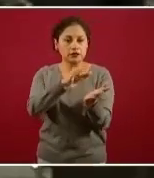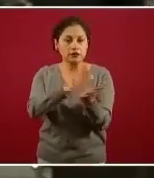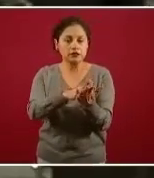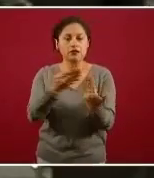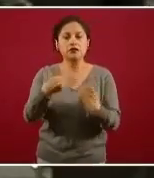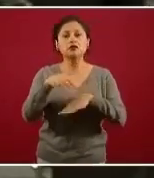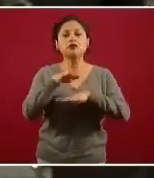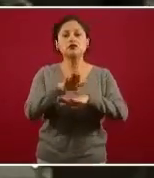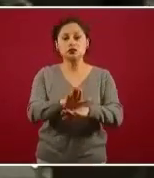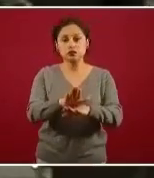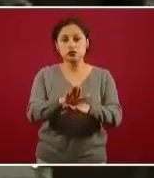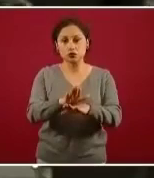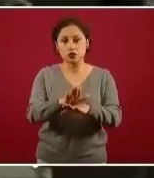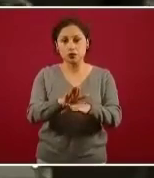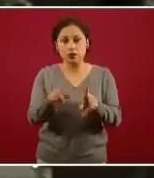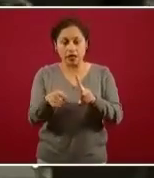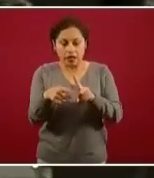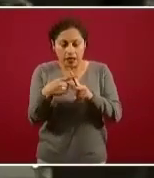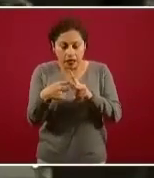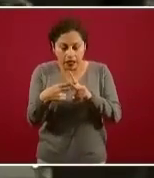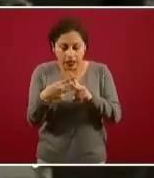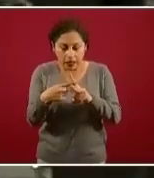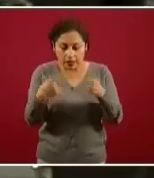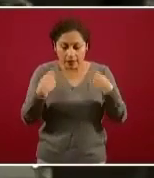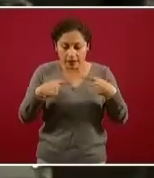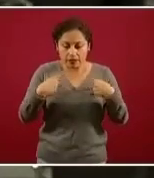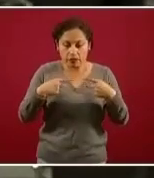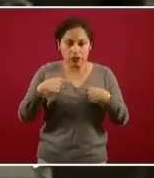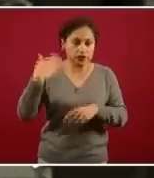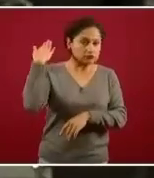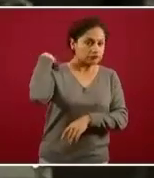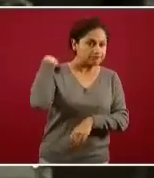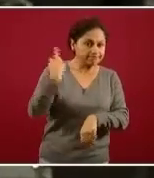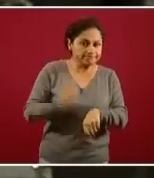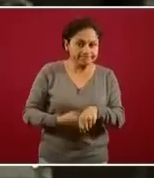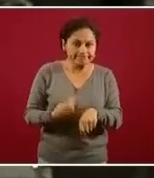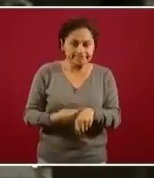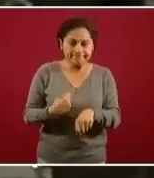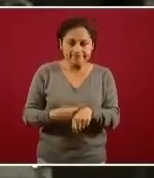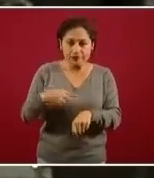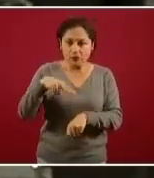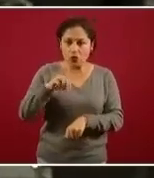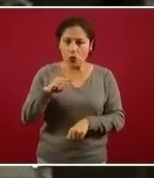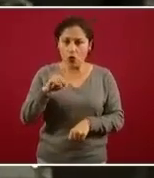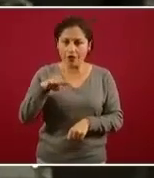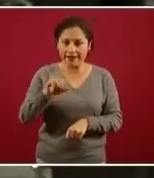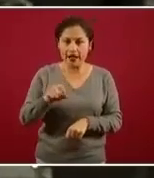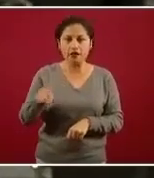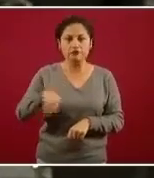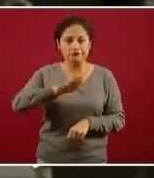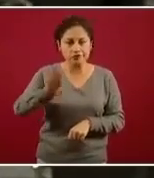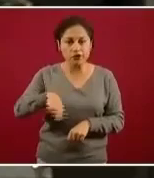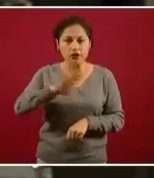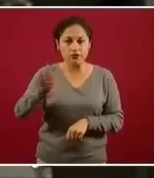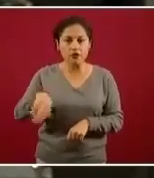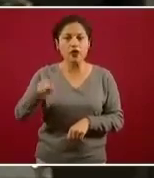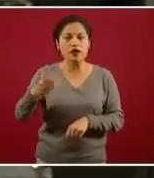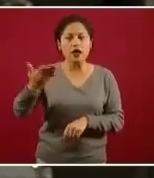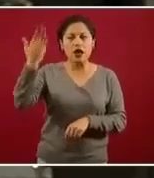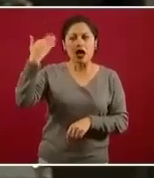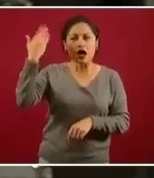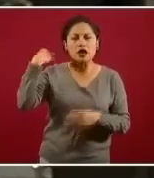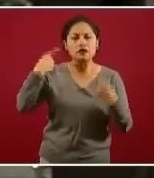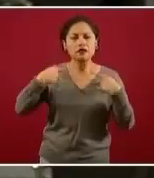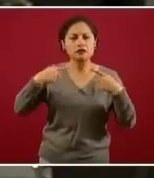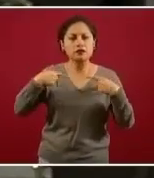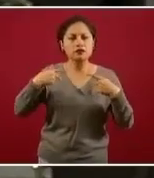de las cifras de fallecimientos por neumonía en México. Se ha dicho que habrían aumentado el número de casos en años anteriores para que la gente